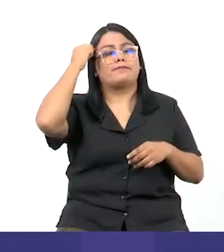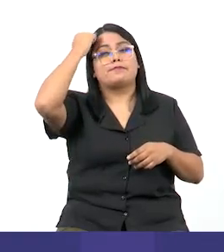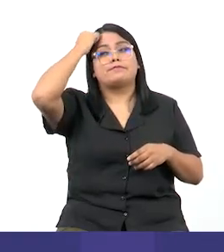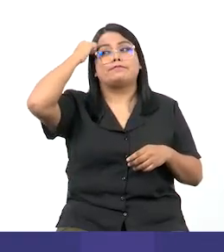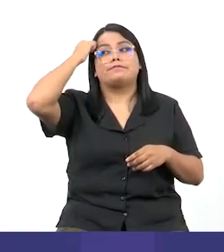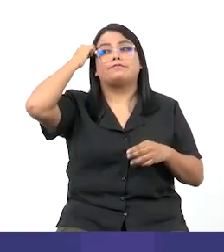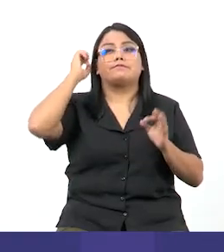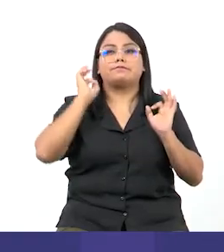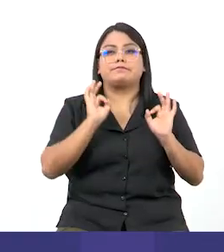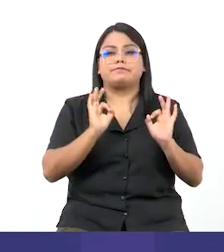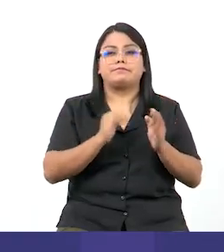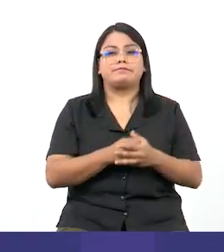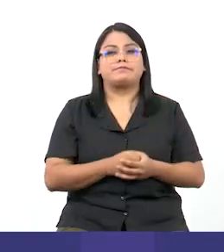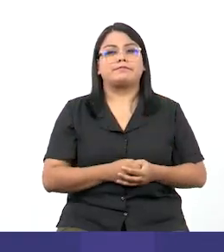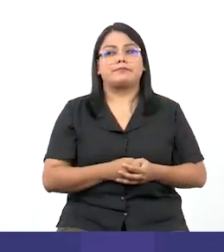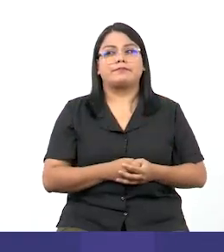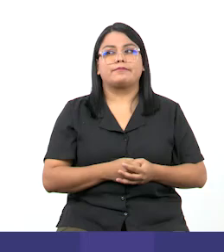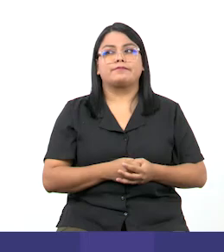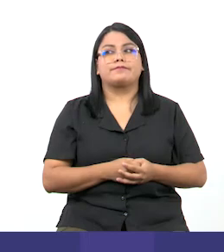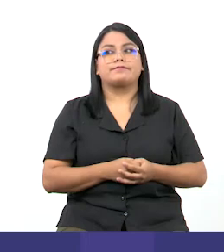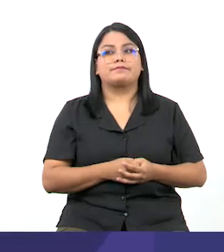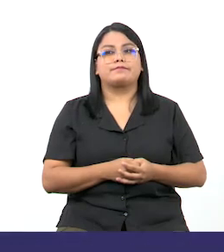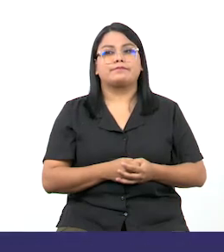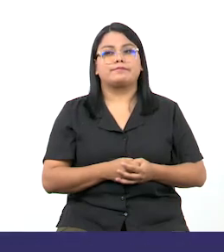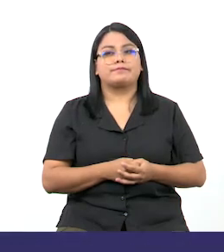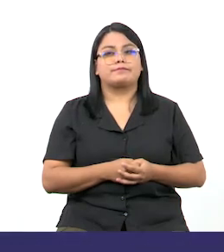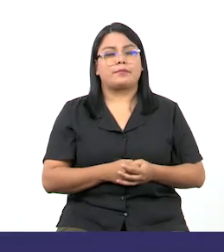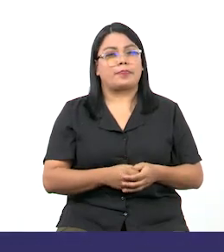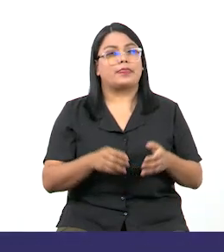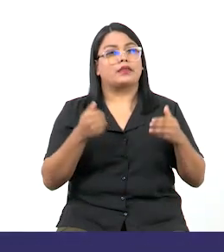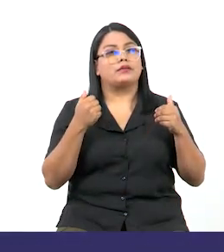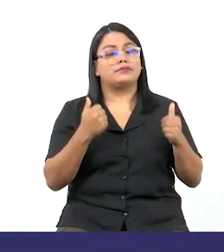una introspección de su aprendizaje.